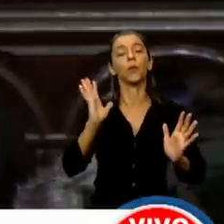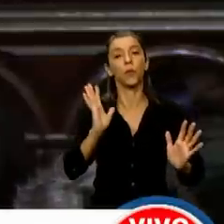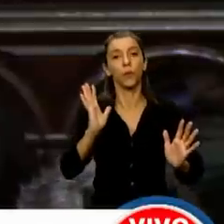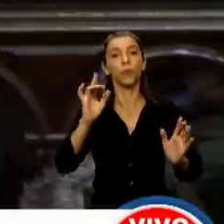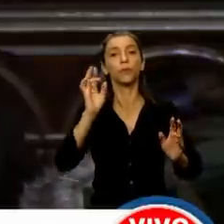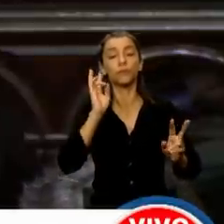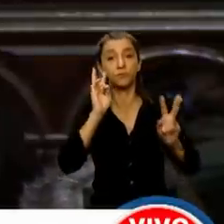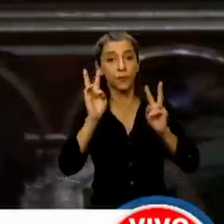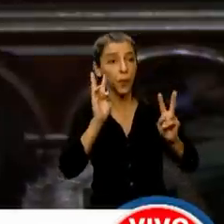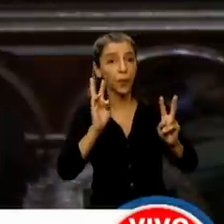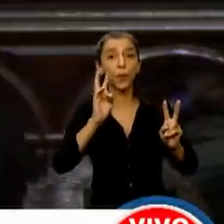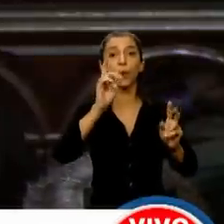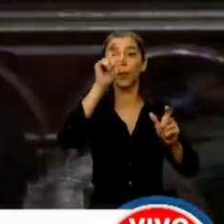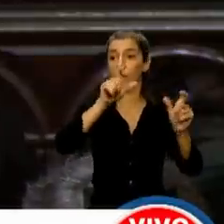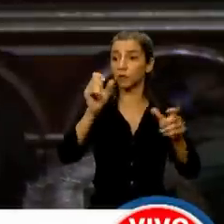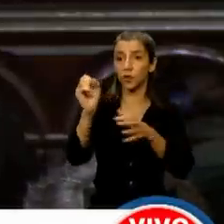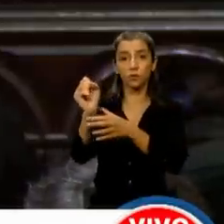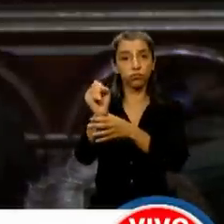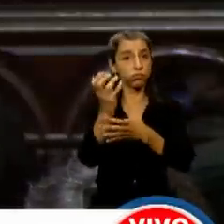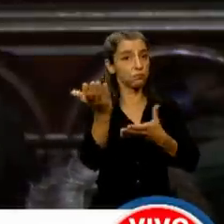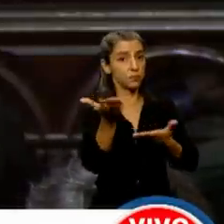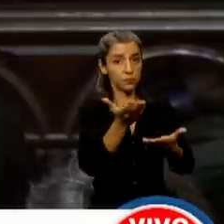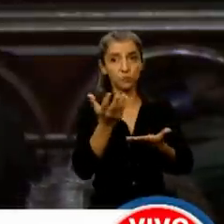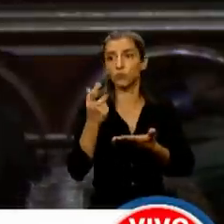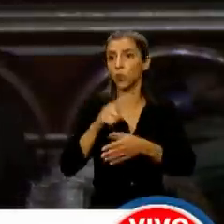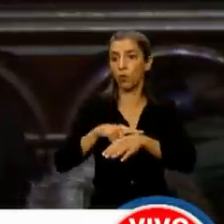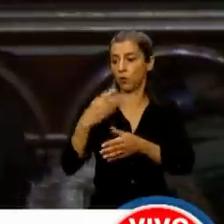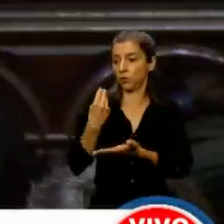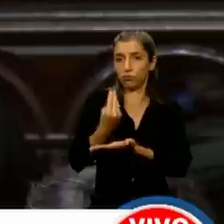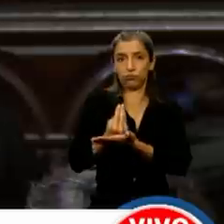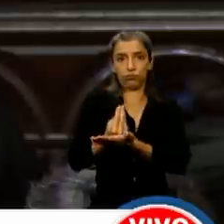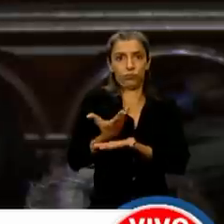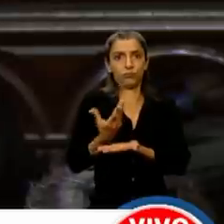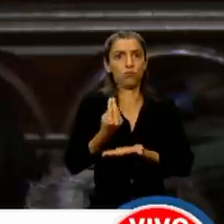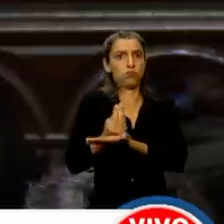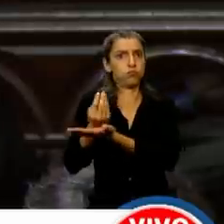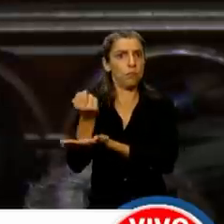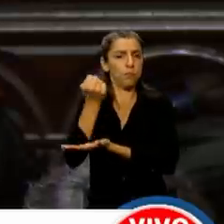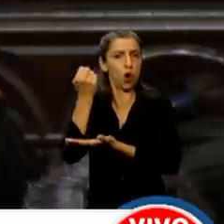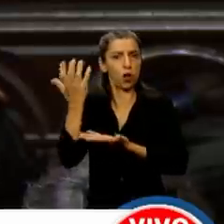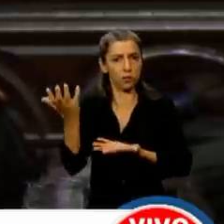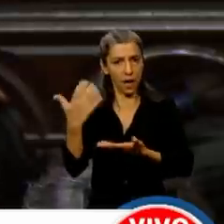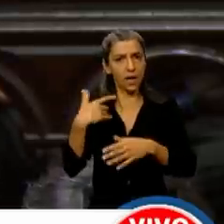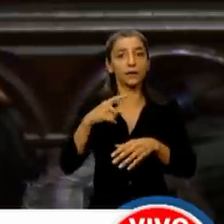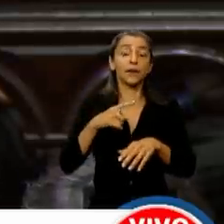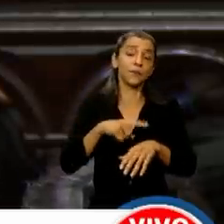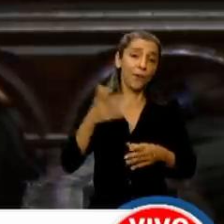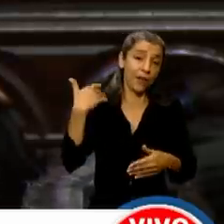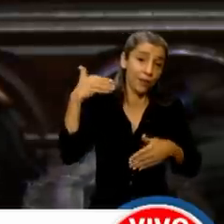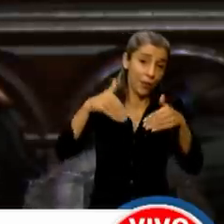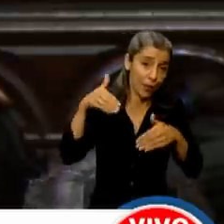tan distinguidas personas con culparon tan altos cargos en nuestro país producto del voto y la elección y claro